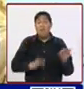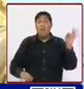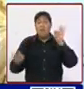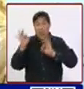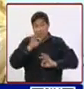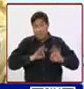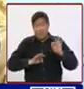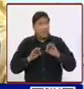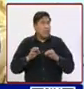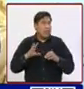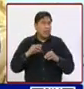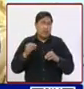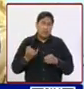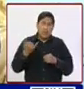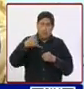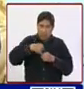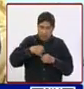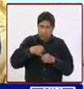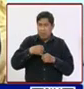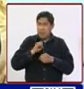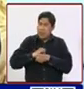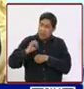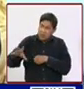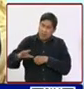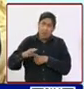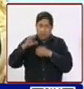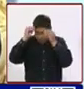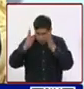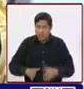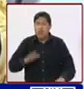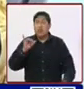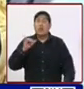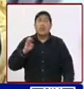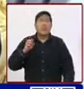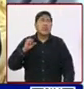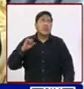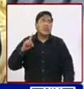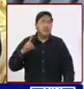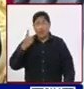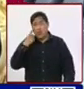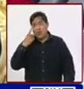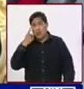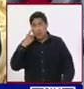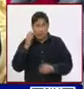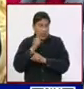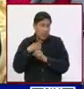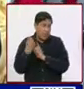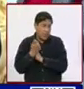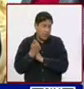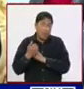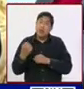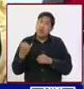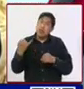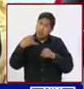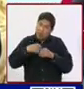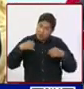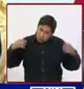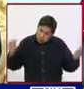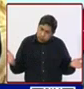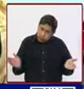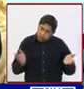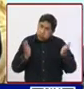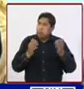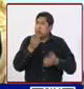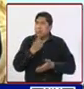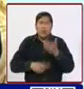pues nos inscribió, le comentó eso al profesor Yesid, ya que él tenía conocimientos en este ámbito, y nos inscribió a una campaña, que